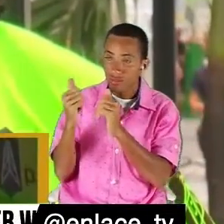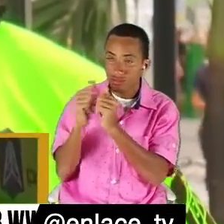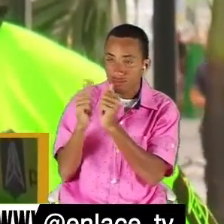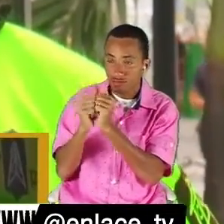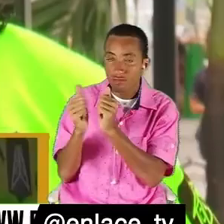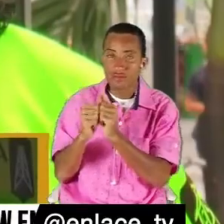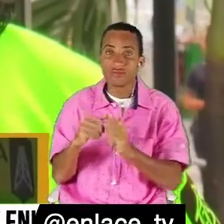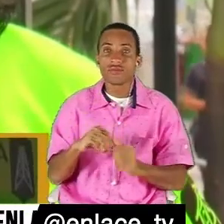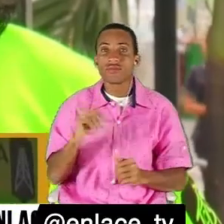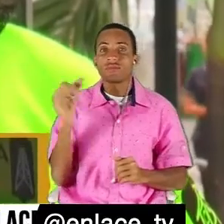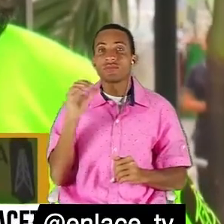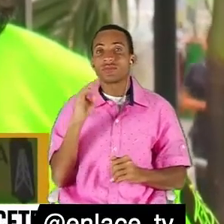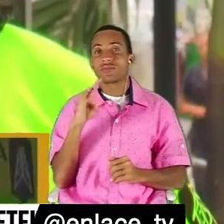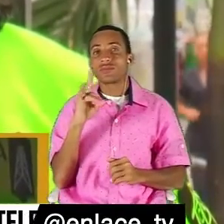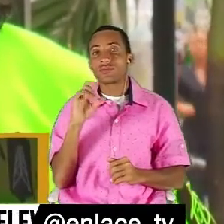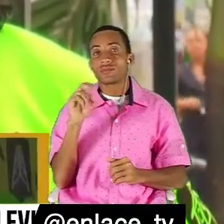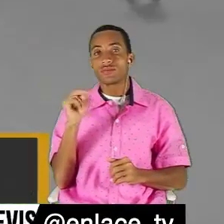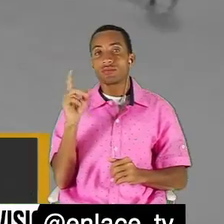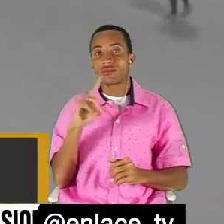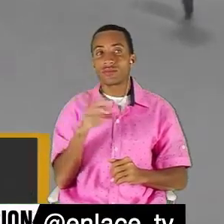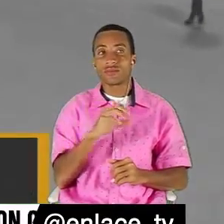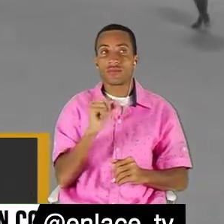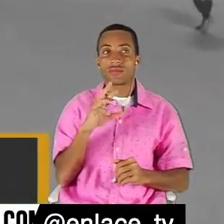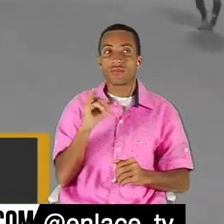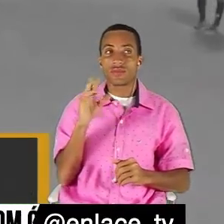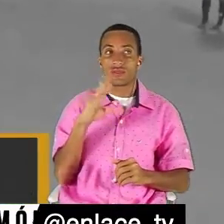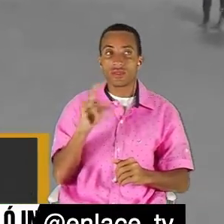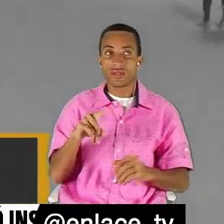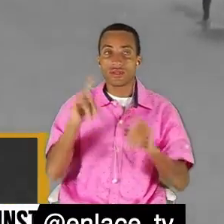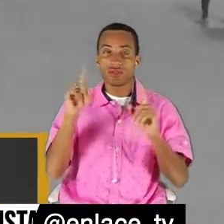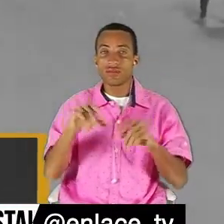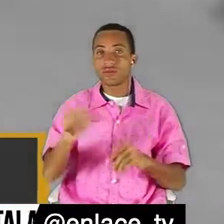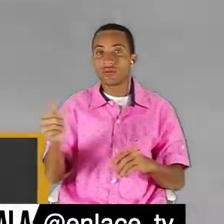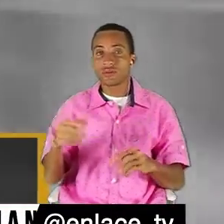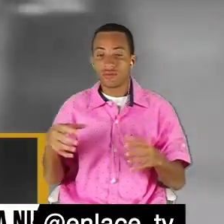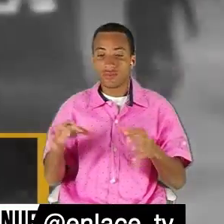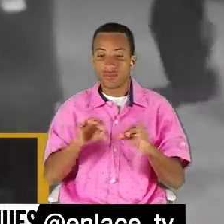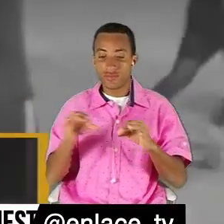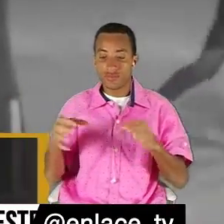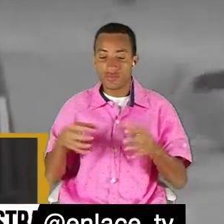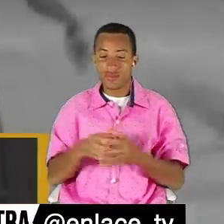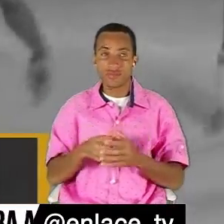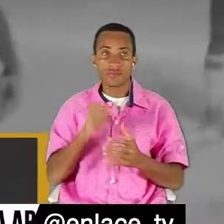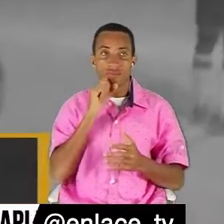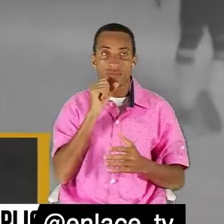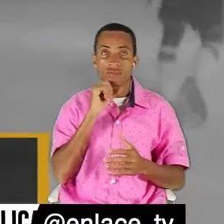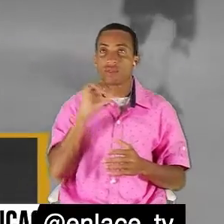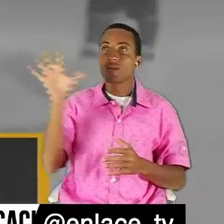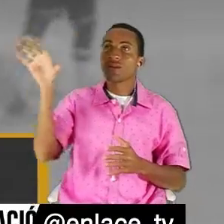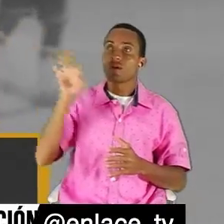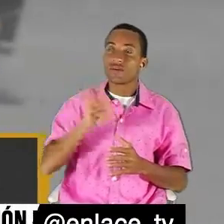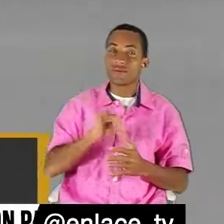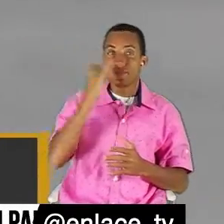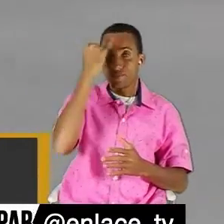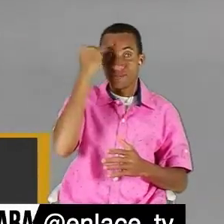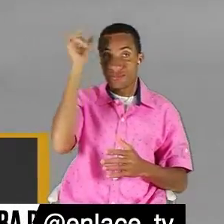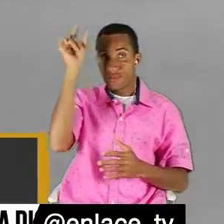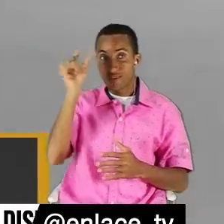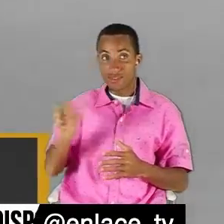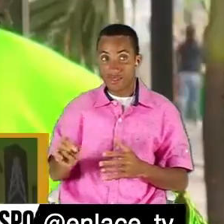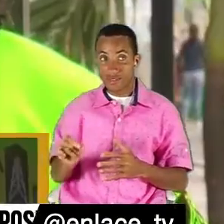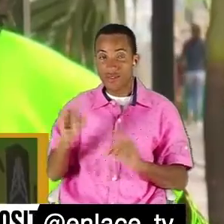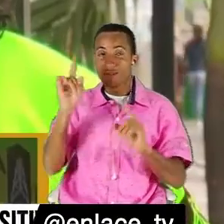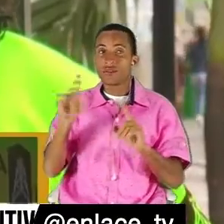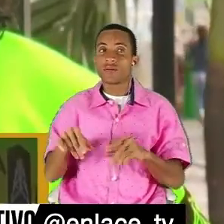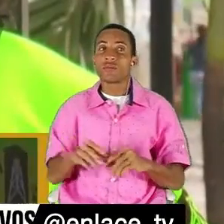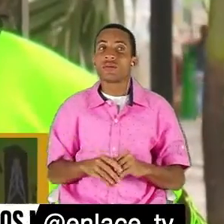El equipo Buenos Aires en segunda categoría y se jugaba en primera también. Después selecciones Barranca, después cuando llegaron los italianos y los hexagonales de Floresta, que jugó con